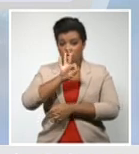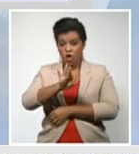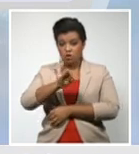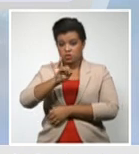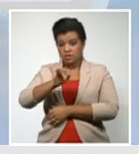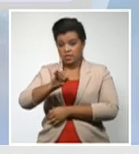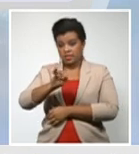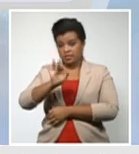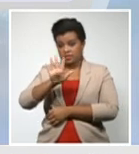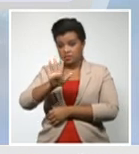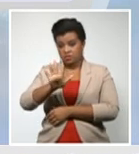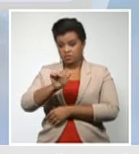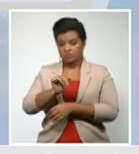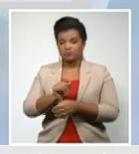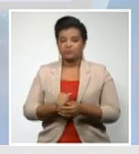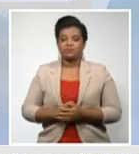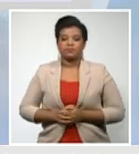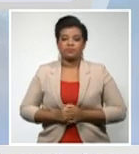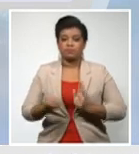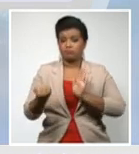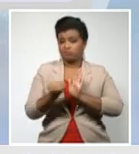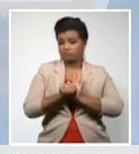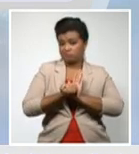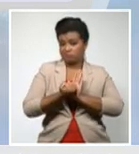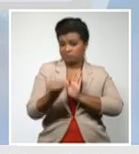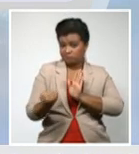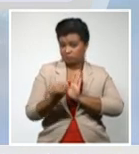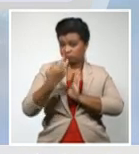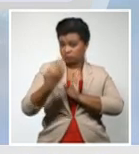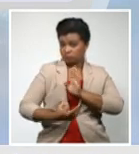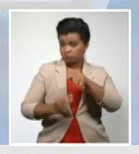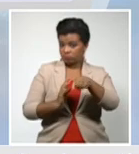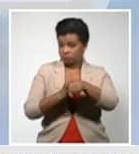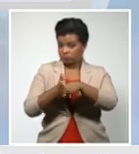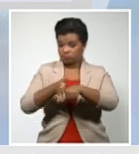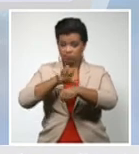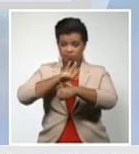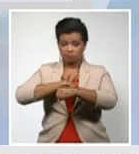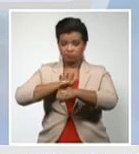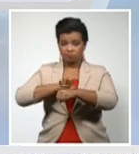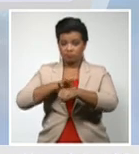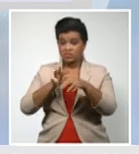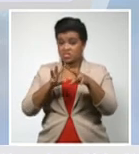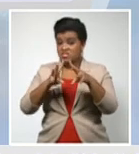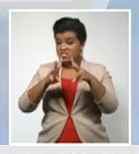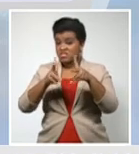11.875 y confirmados activos la cifra de